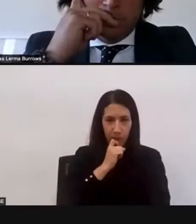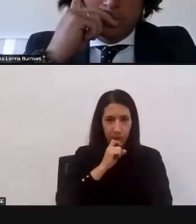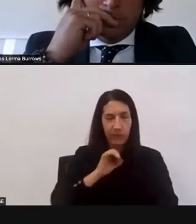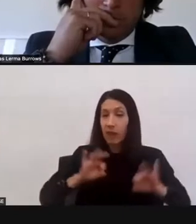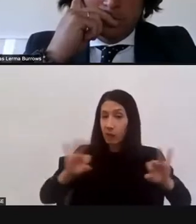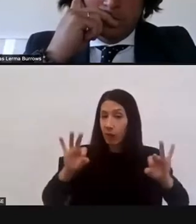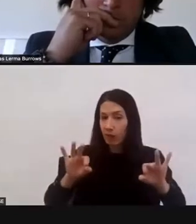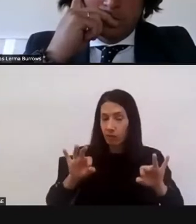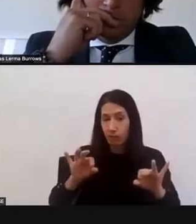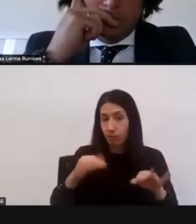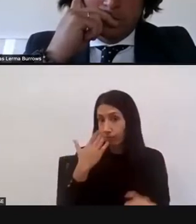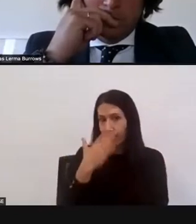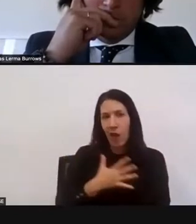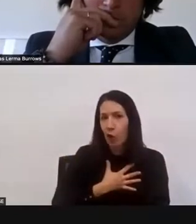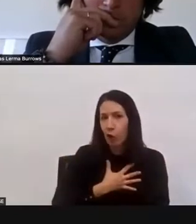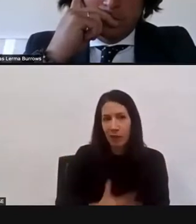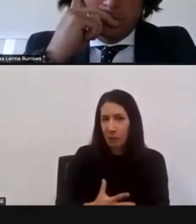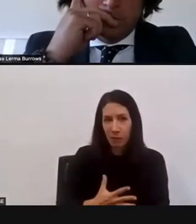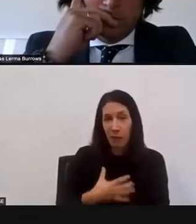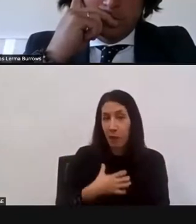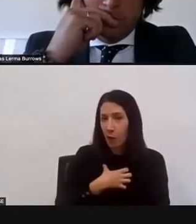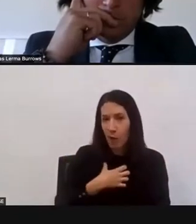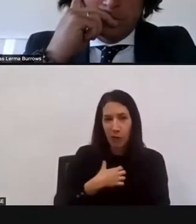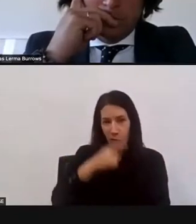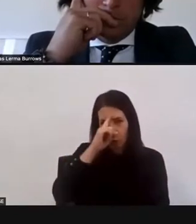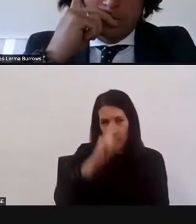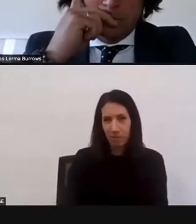específicamente, así que lo siento mucho, pero no tengo la información.